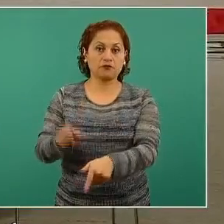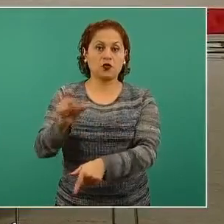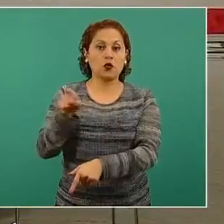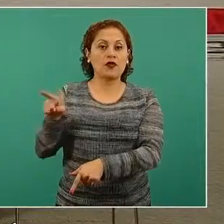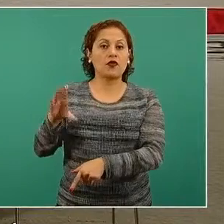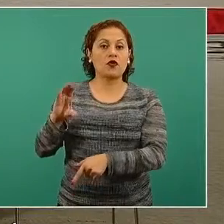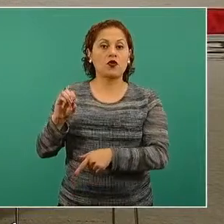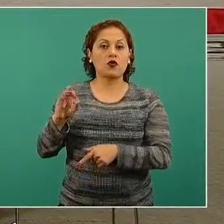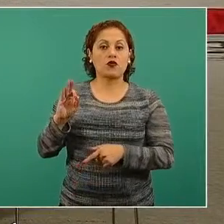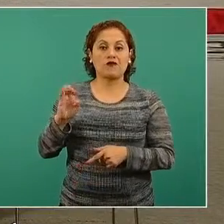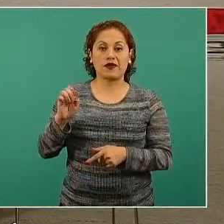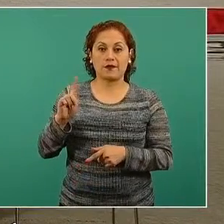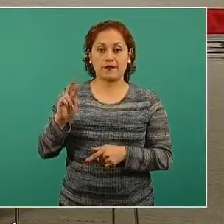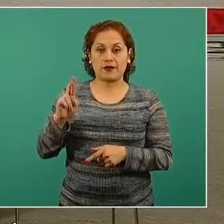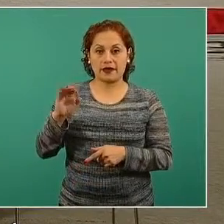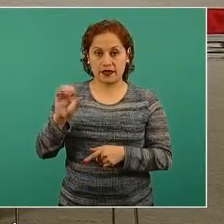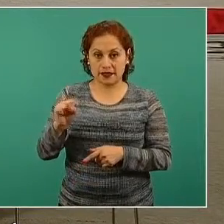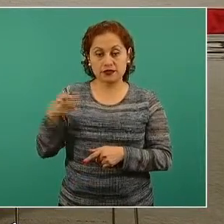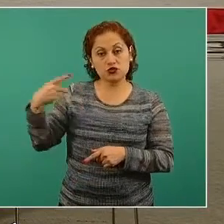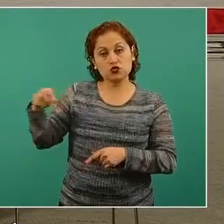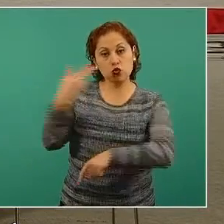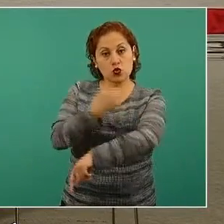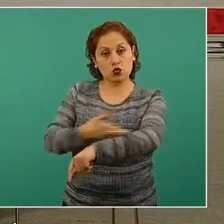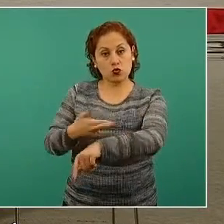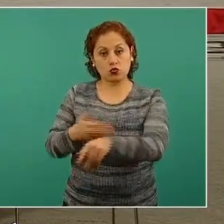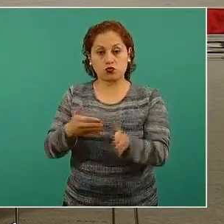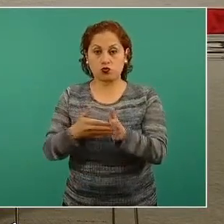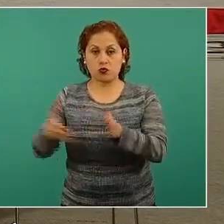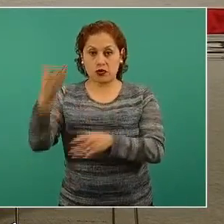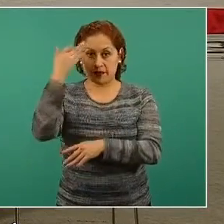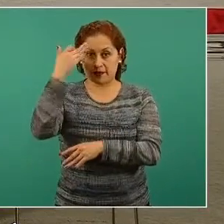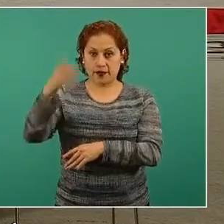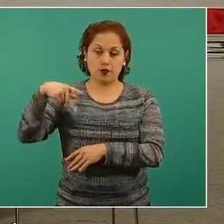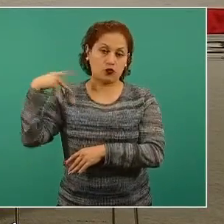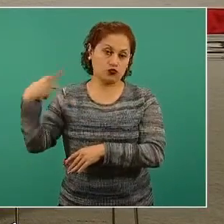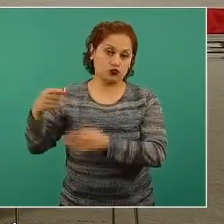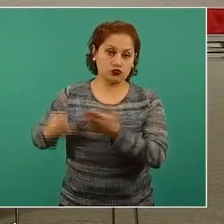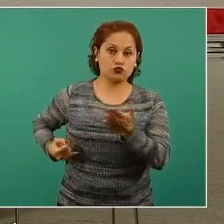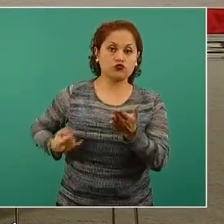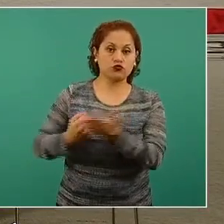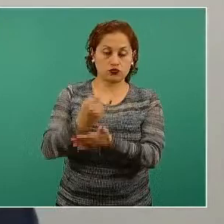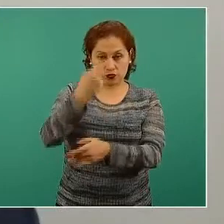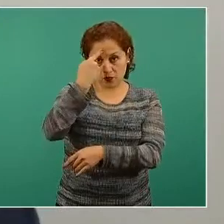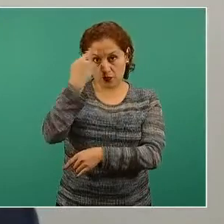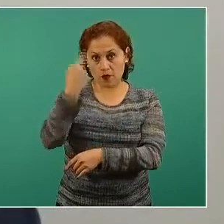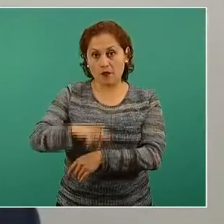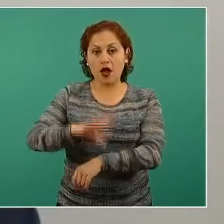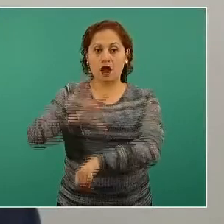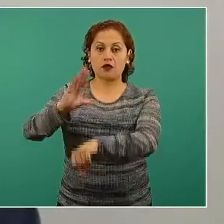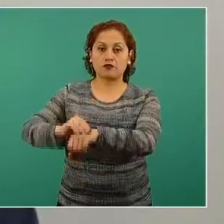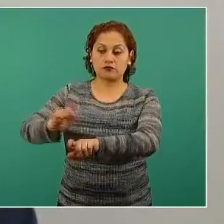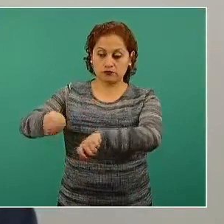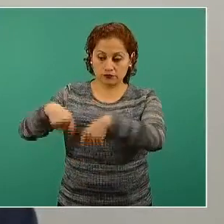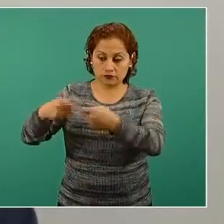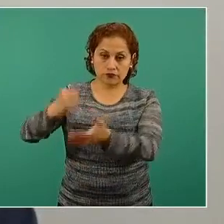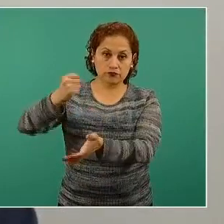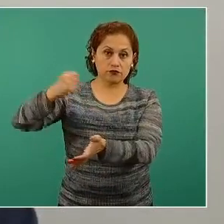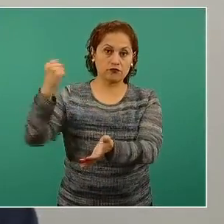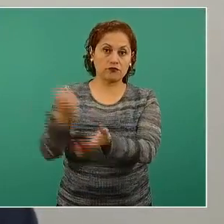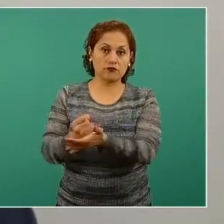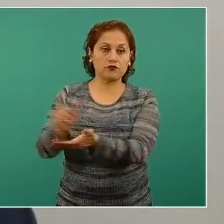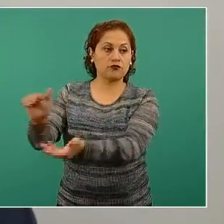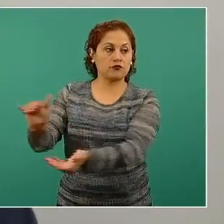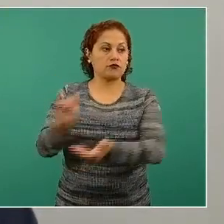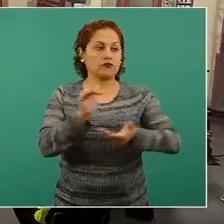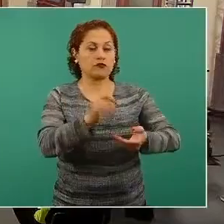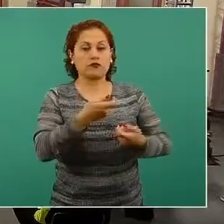COFEPRIS necesite o requiera para poder llegar a validar las primeras dosis que pudieran salir a distribución y